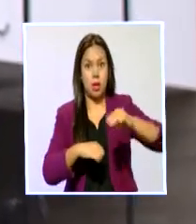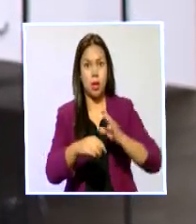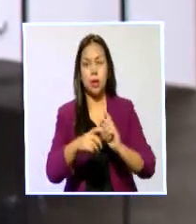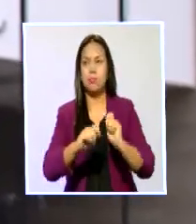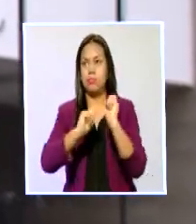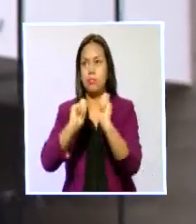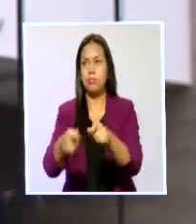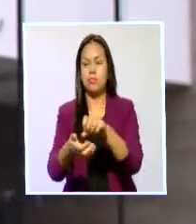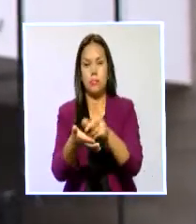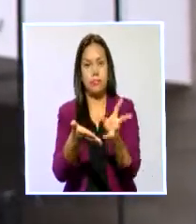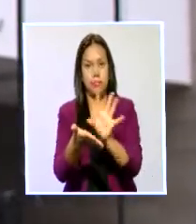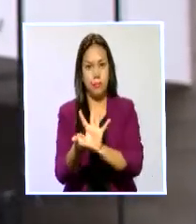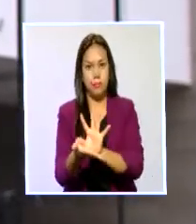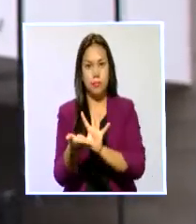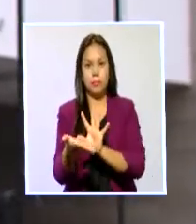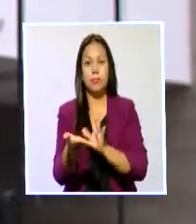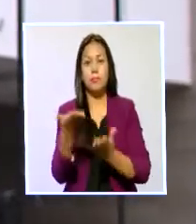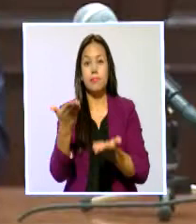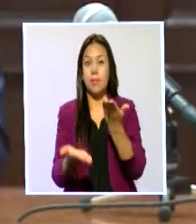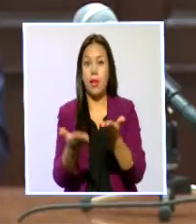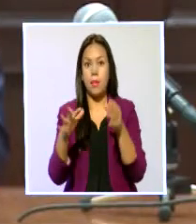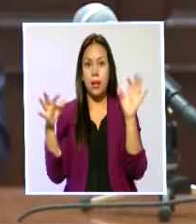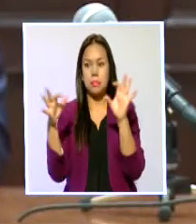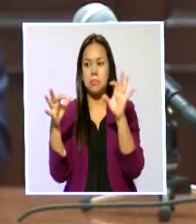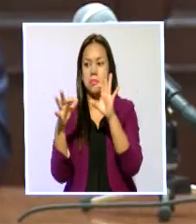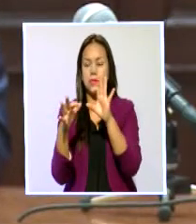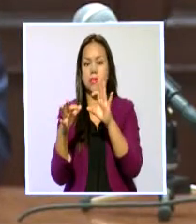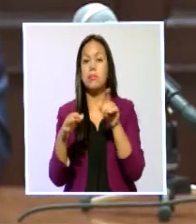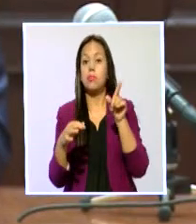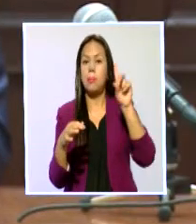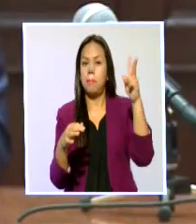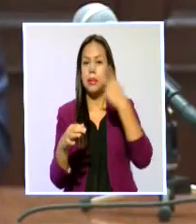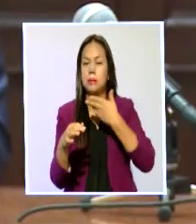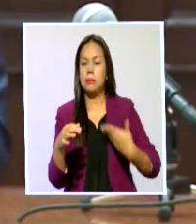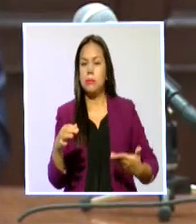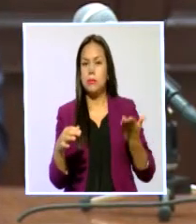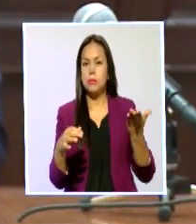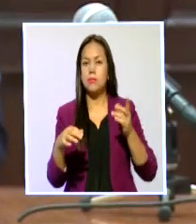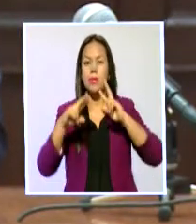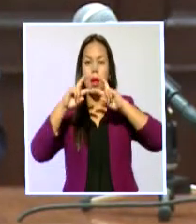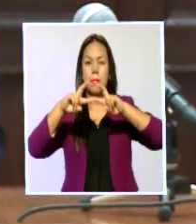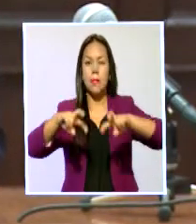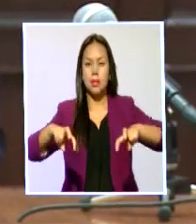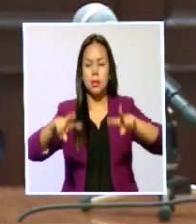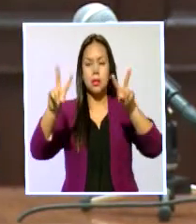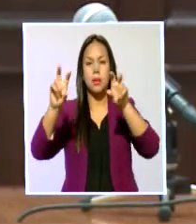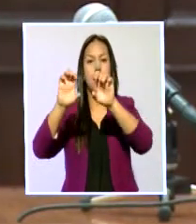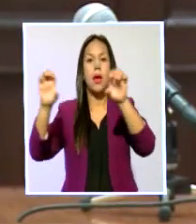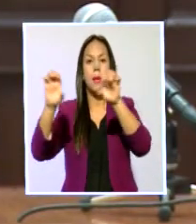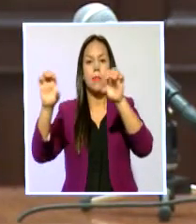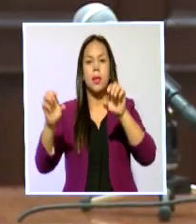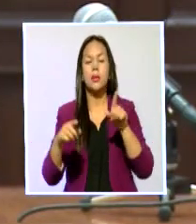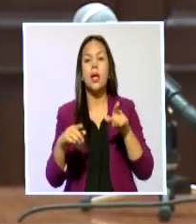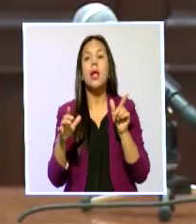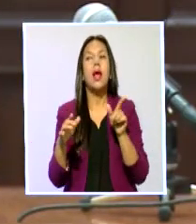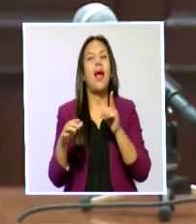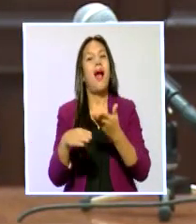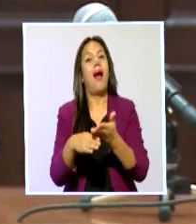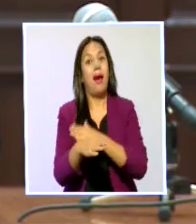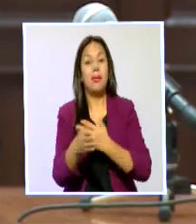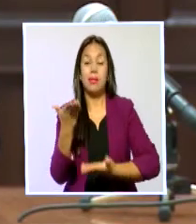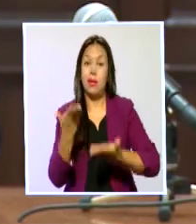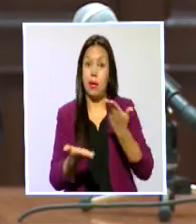la solicitud de vinculación al vicepresidente de la República, Jorge Glass, en las investigaciones por el presunto delito de asociación